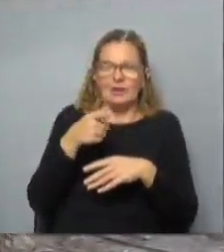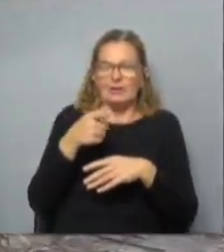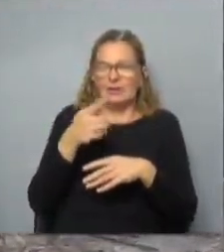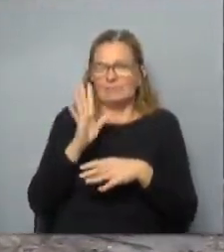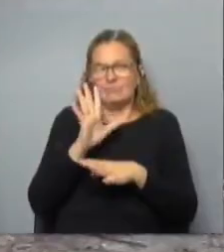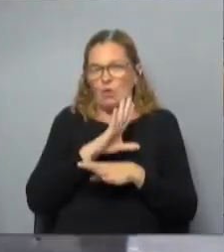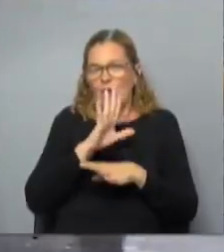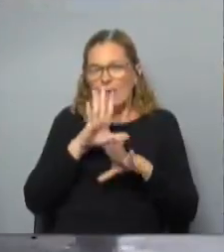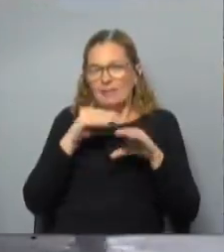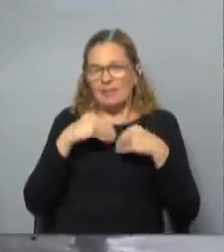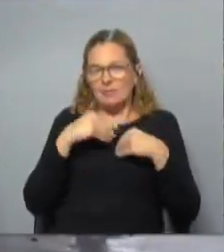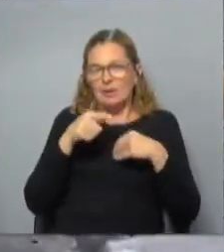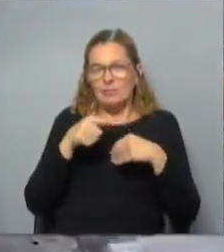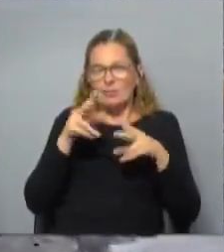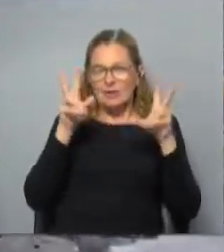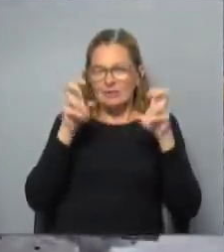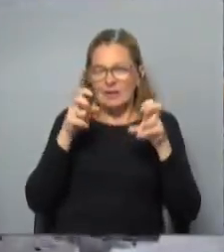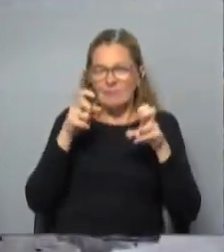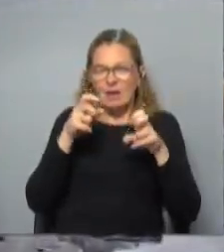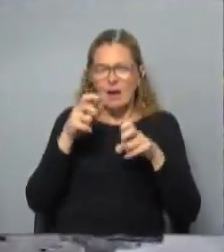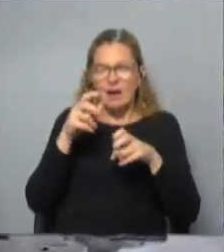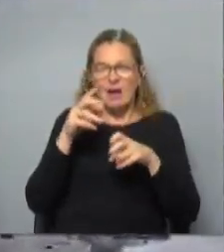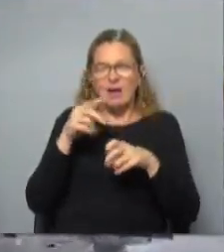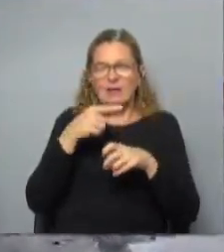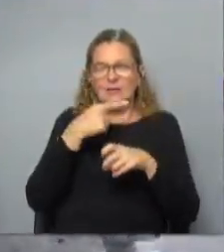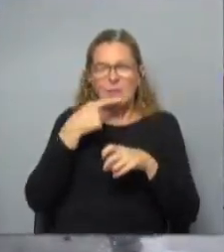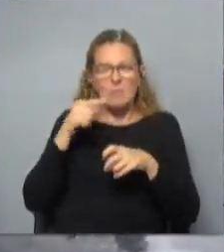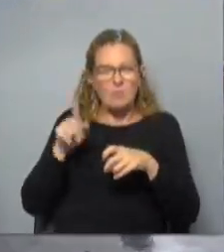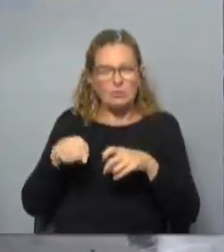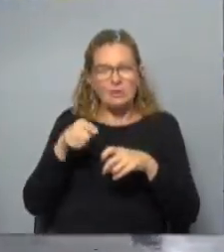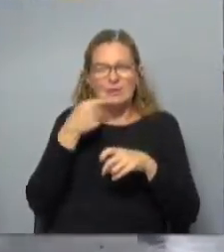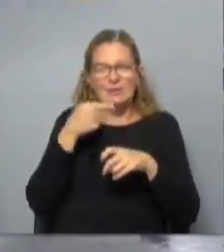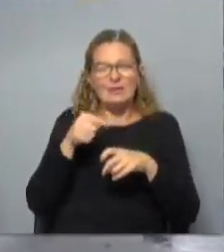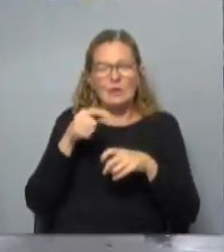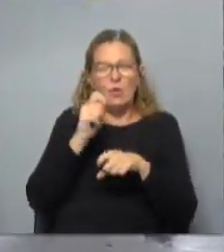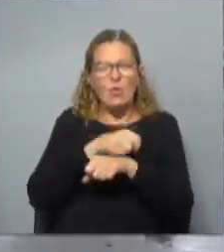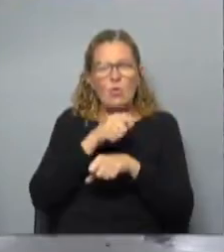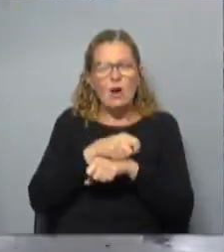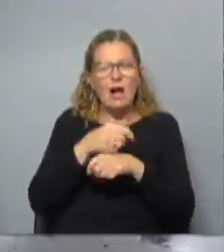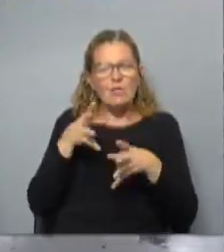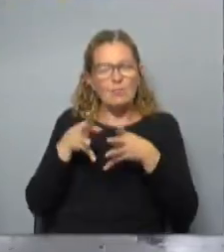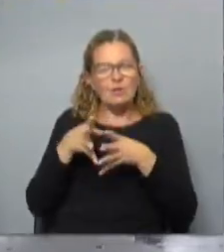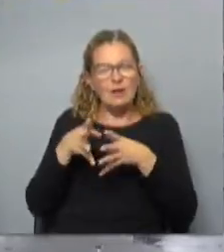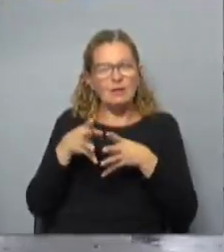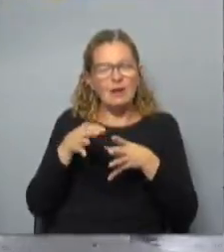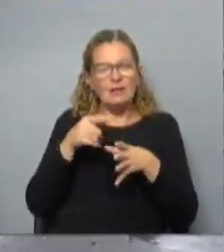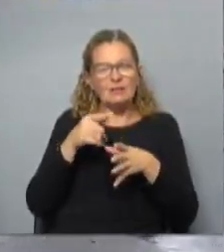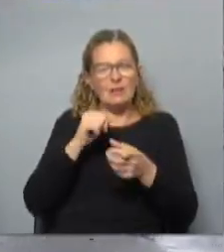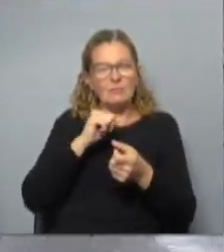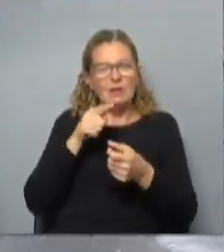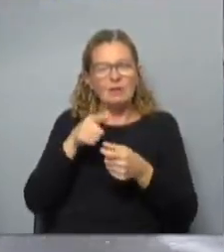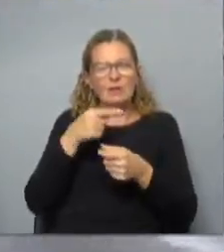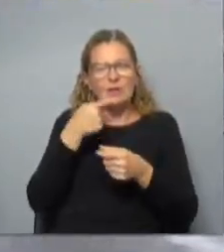indignante en referencia a su homólogo ruso vladimir putin y dijo que debería ser juzgado por crímenes de guerra y rendir cuentas por lo sucedido